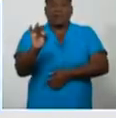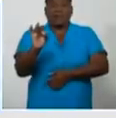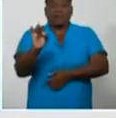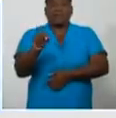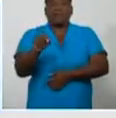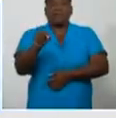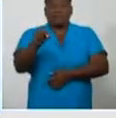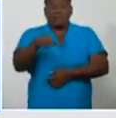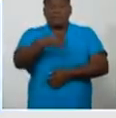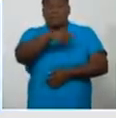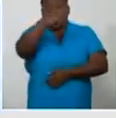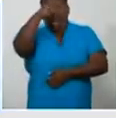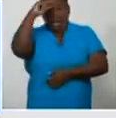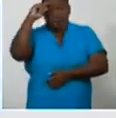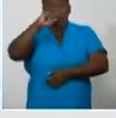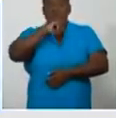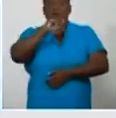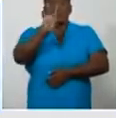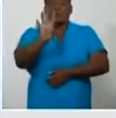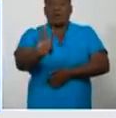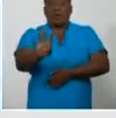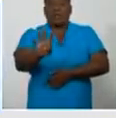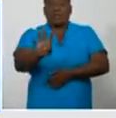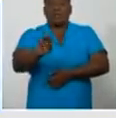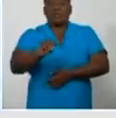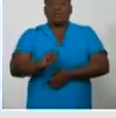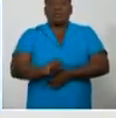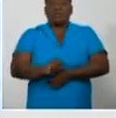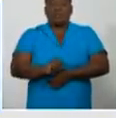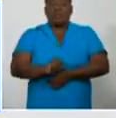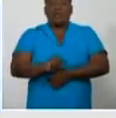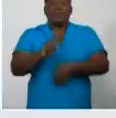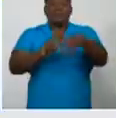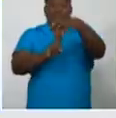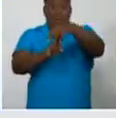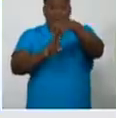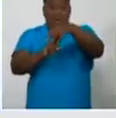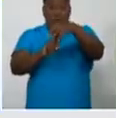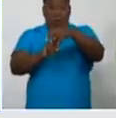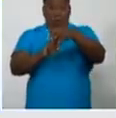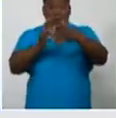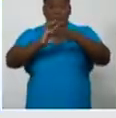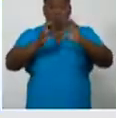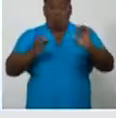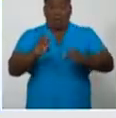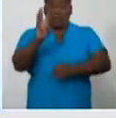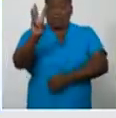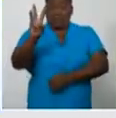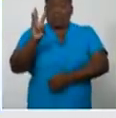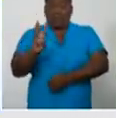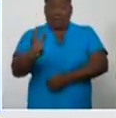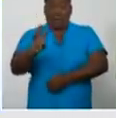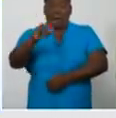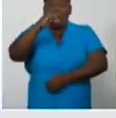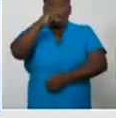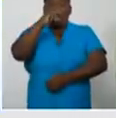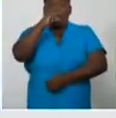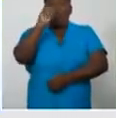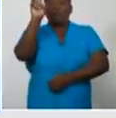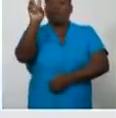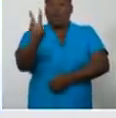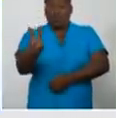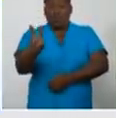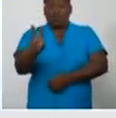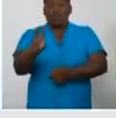los Baños 4, San Cristóbal y Huila de Melena con 3 cada uno, y Bauta con 2 y Guanajay